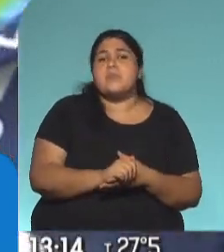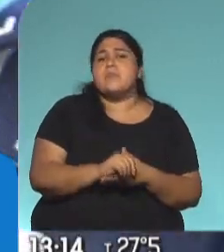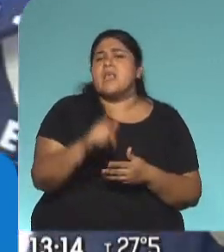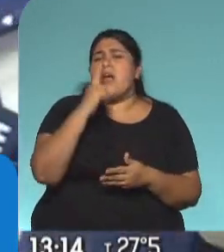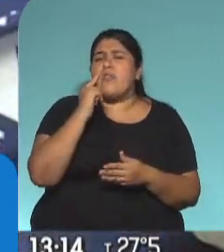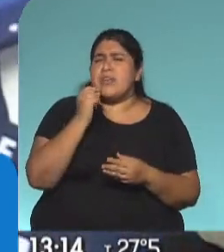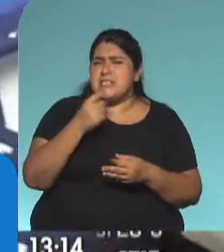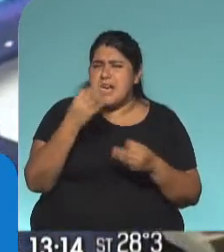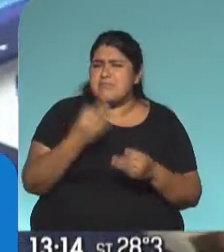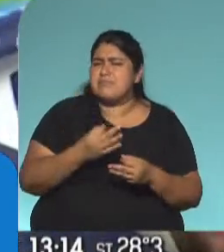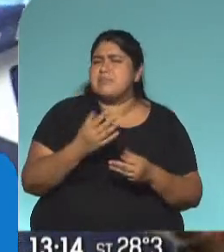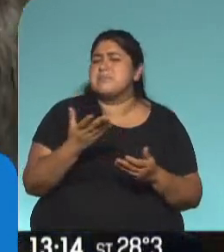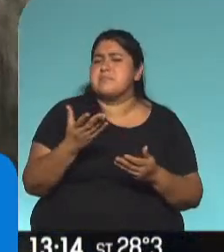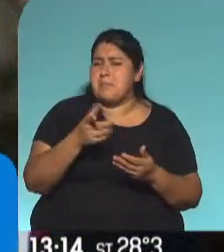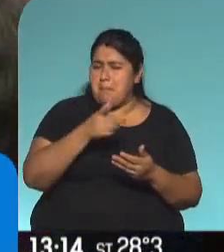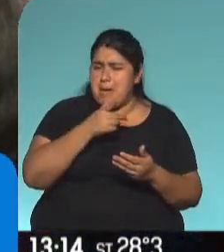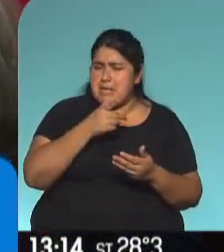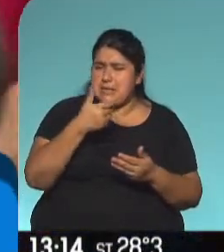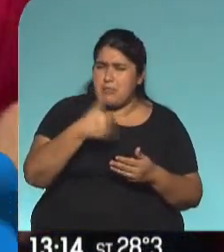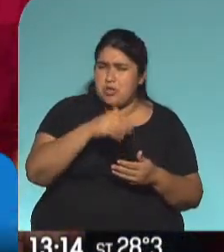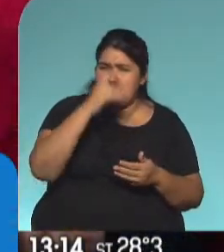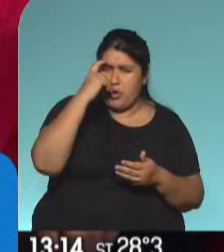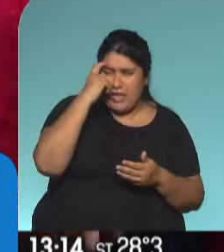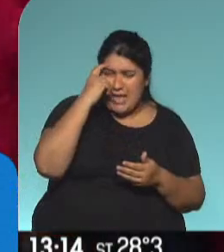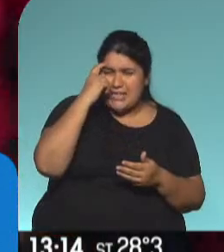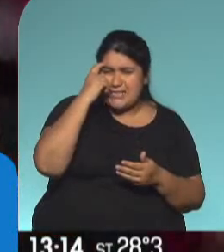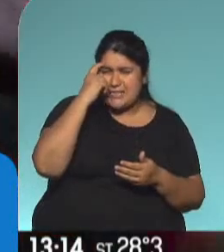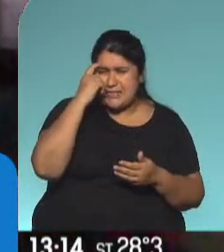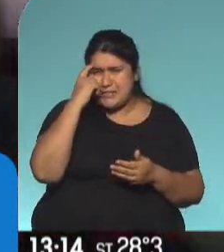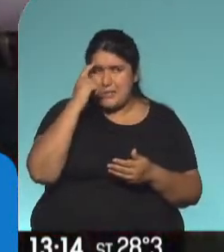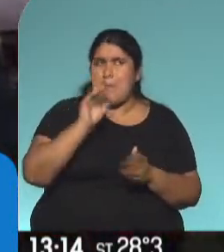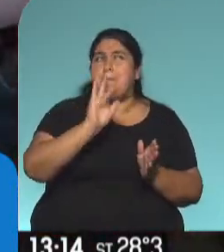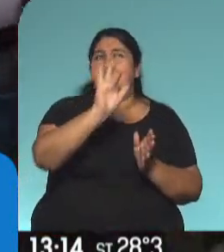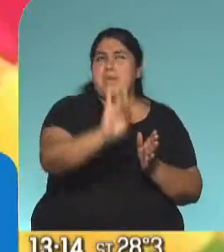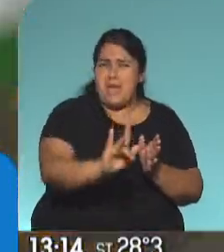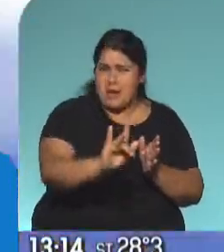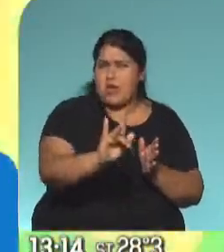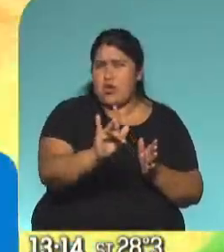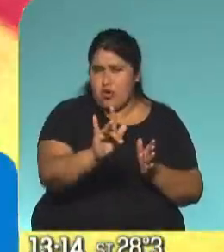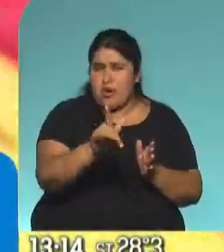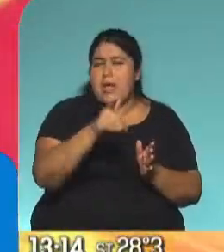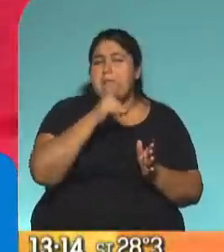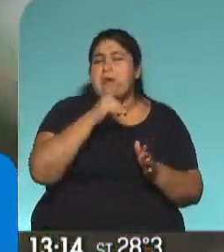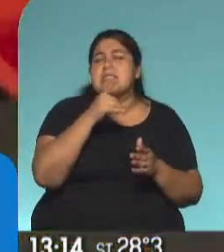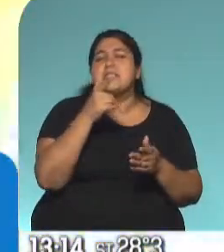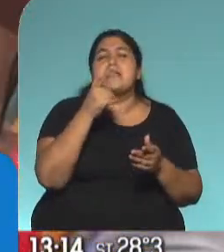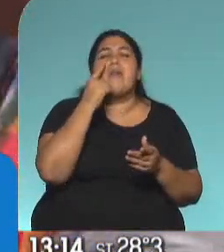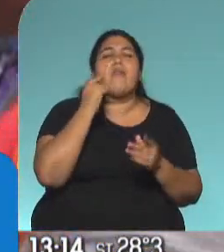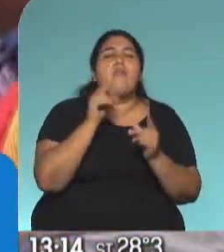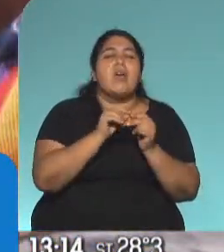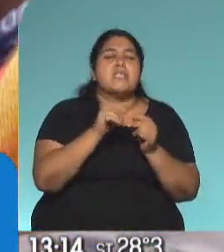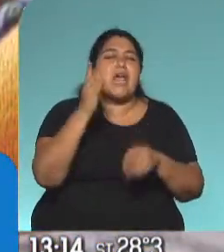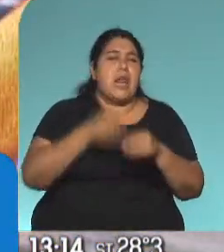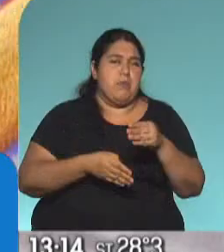tenemos prevista? Porque en teoría el 10, es decir, el miércoles que viene sería la fecha límite para entregar esos